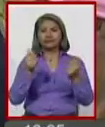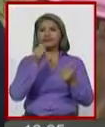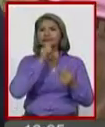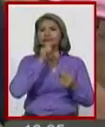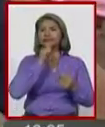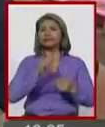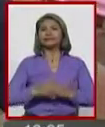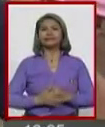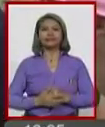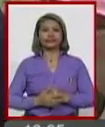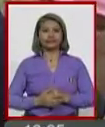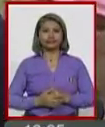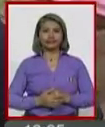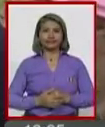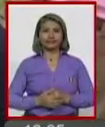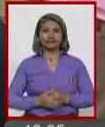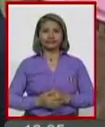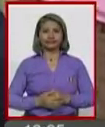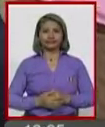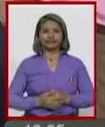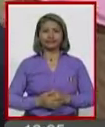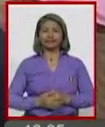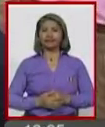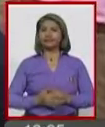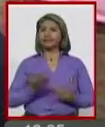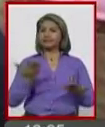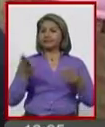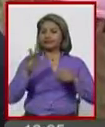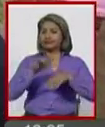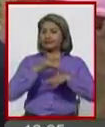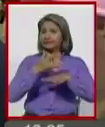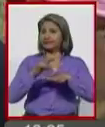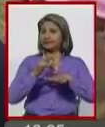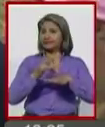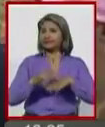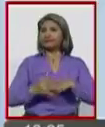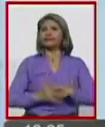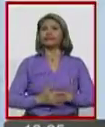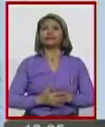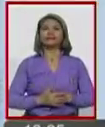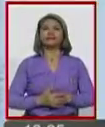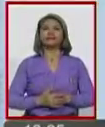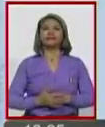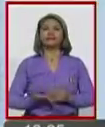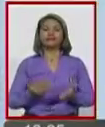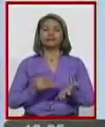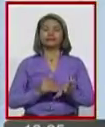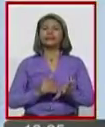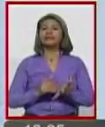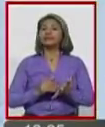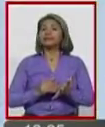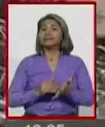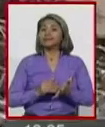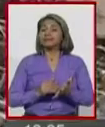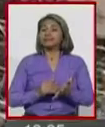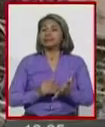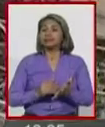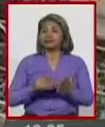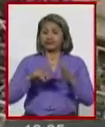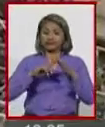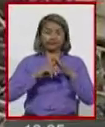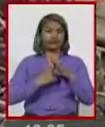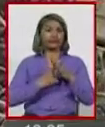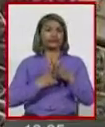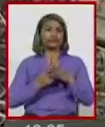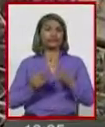Sí, vamos a desaguar a ver hasta que se, más o menos se vacía esto para meterle relleno. Exactamente, no,